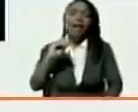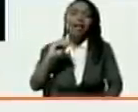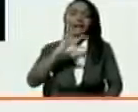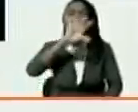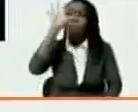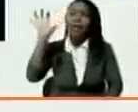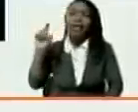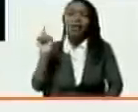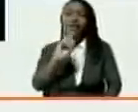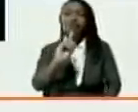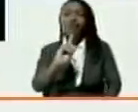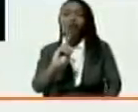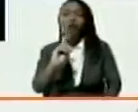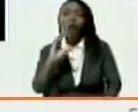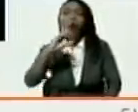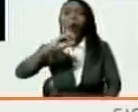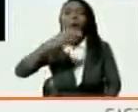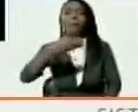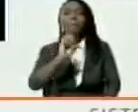de búsqueda